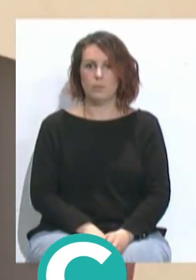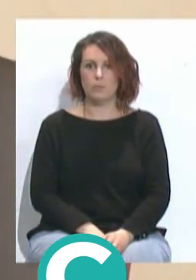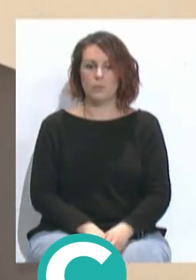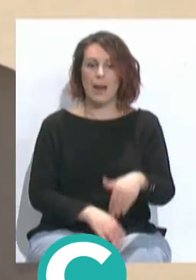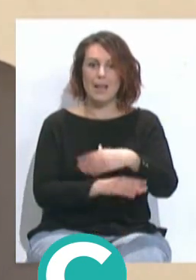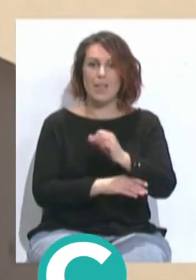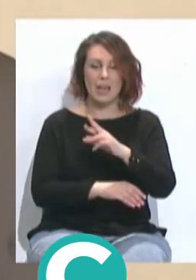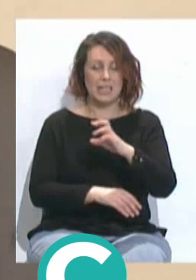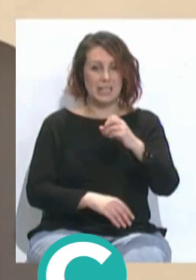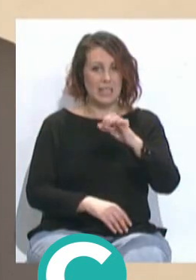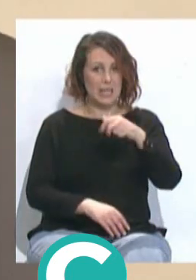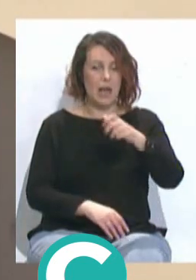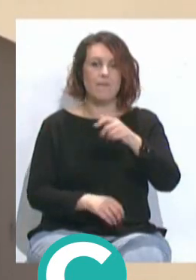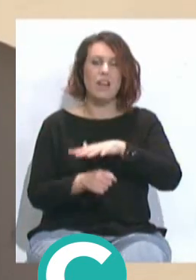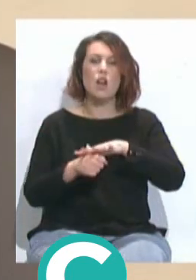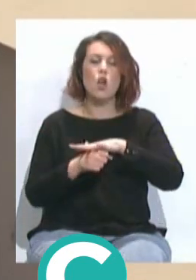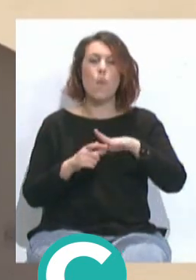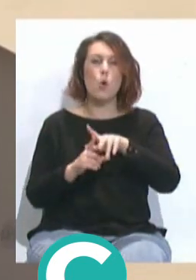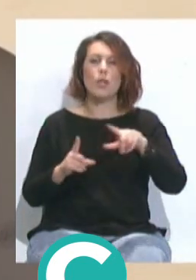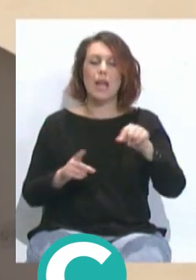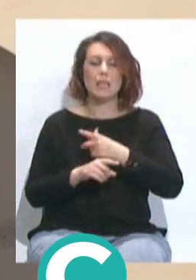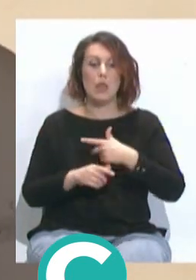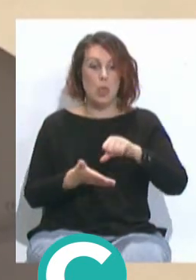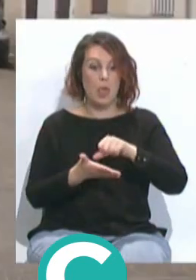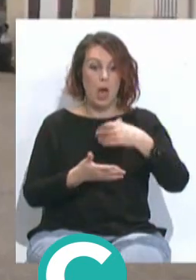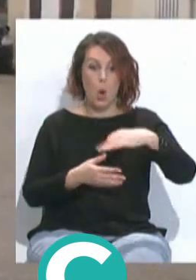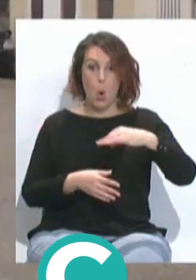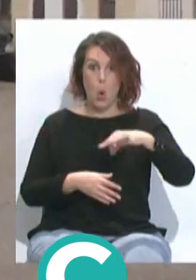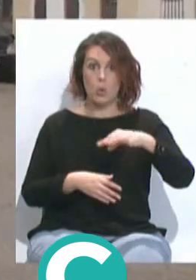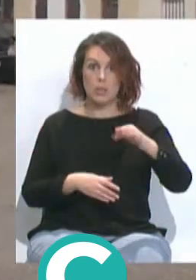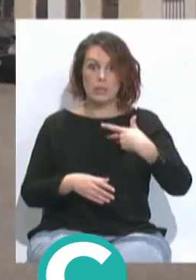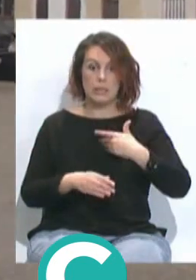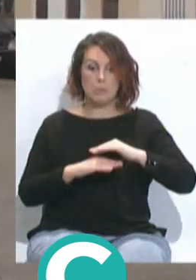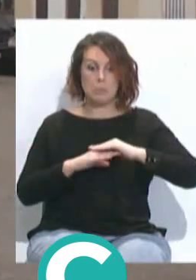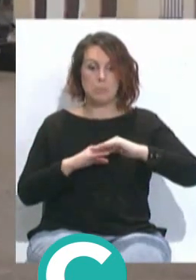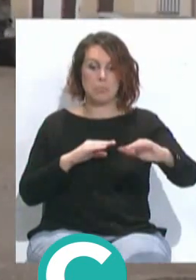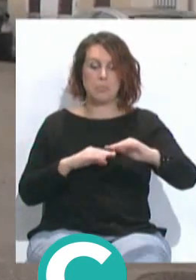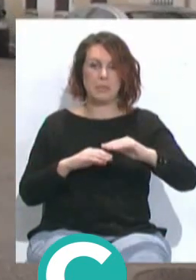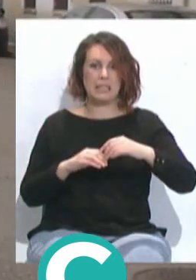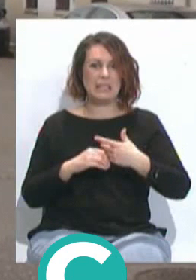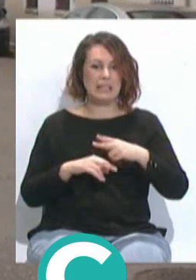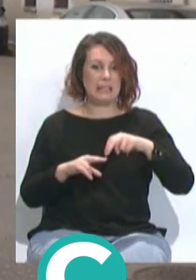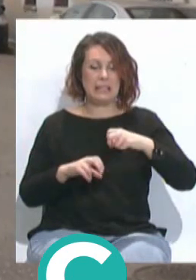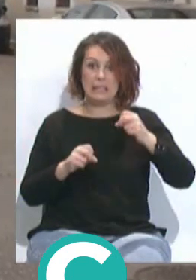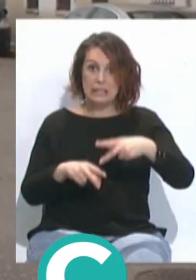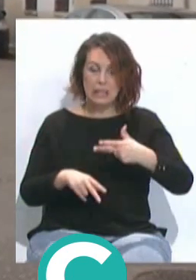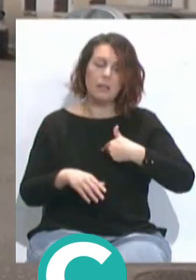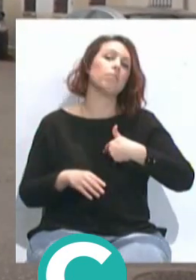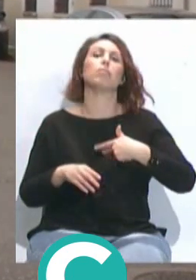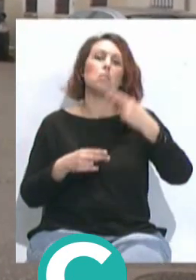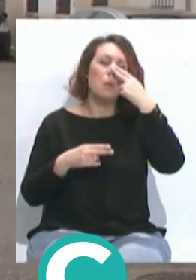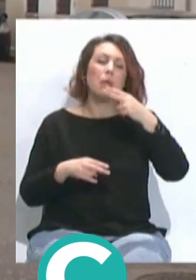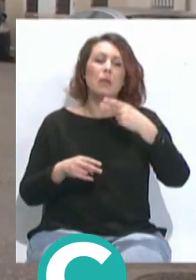La calle de Ársena, en el barrio de Puntales, es la única de la ciudad de Cádiz que permanece sin asfaltar, una vía pública que se encuentra